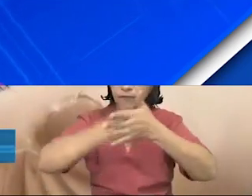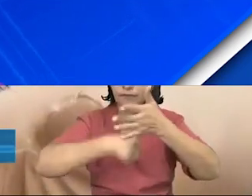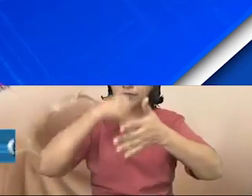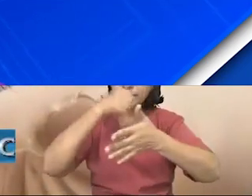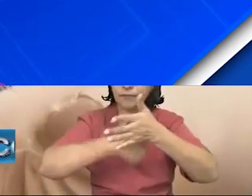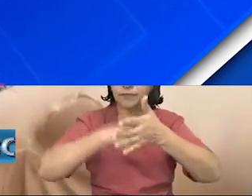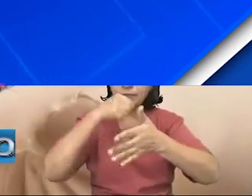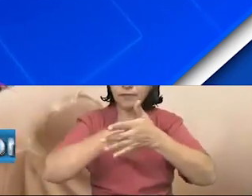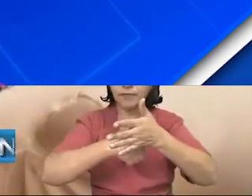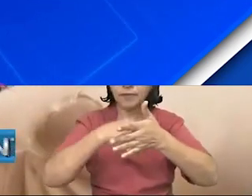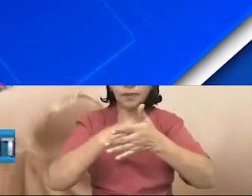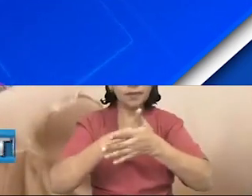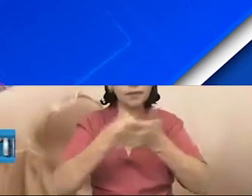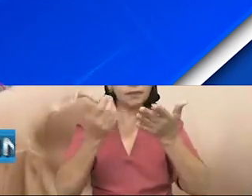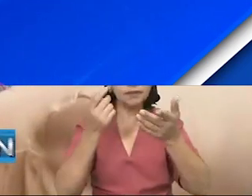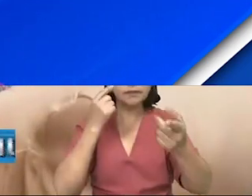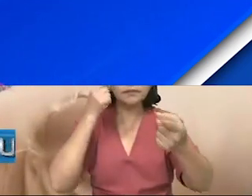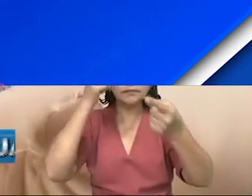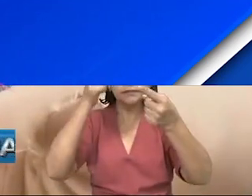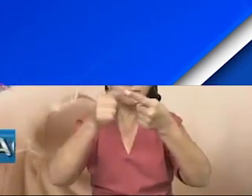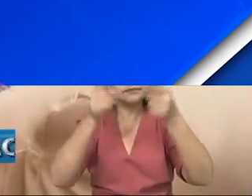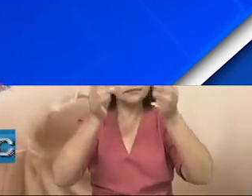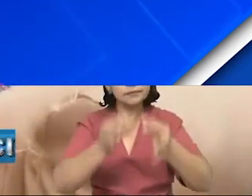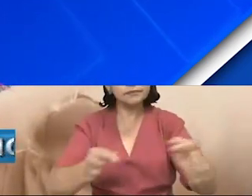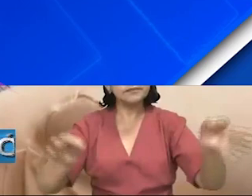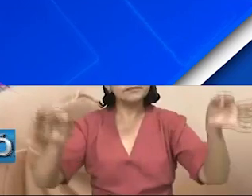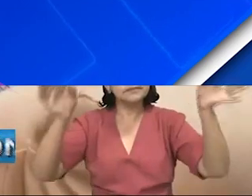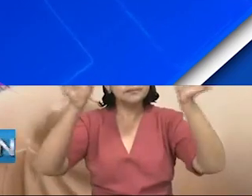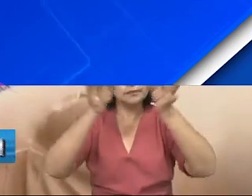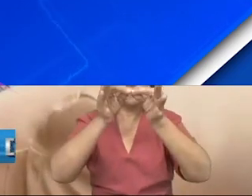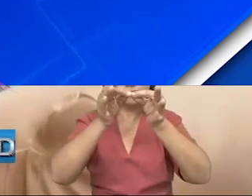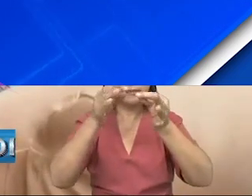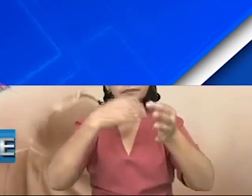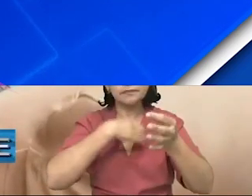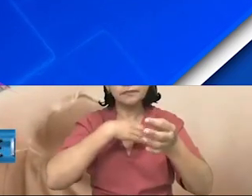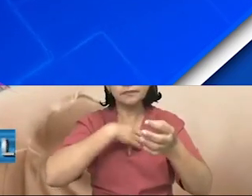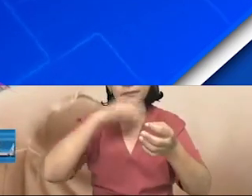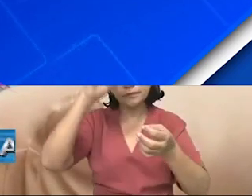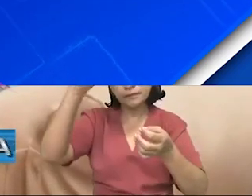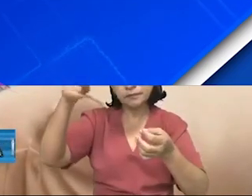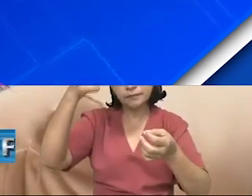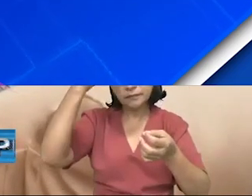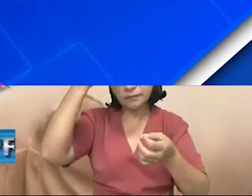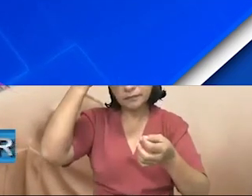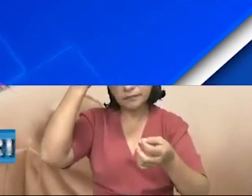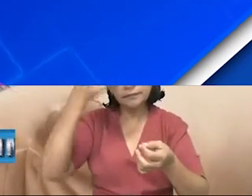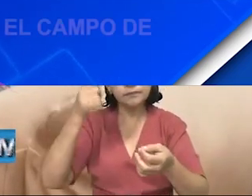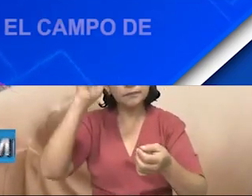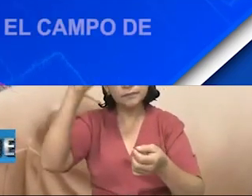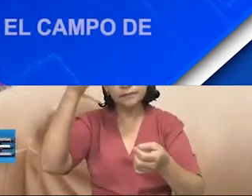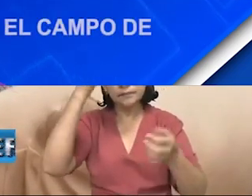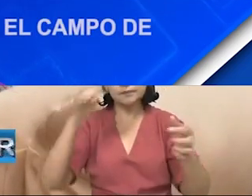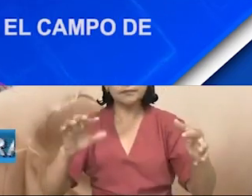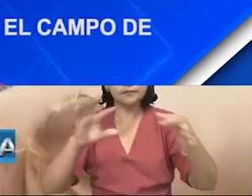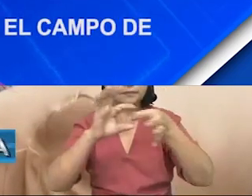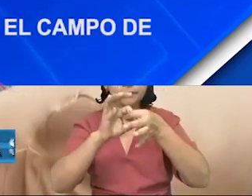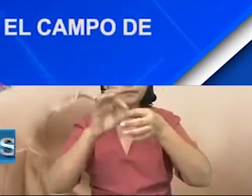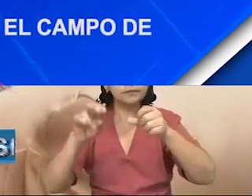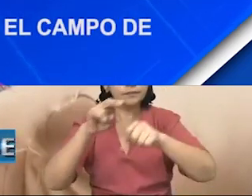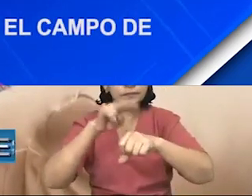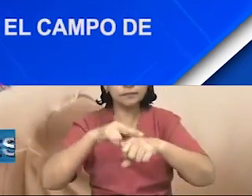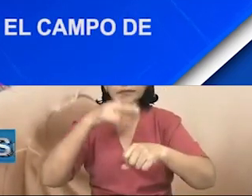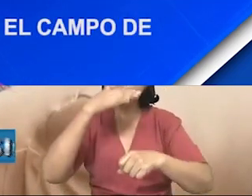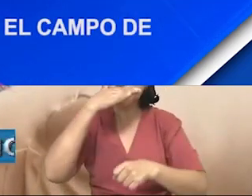fortalecer uno de los objetivos fundamentales de nuestro gobierno, del gobierno de reconciliación y